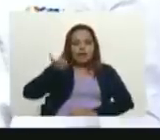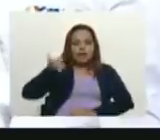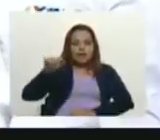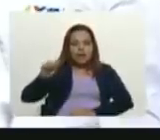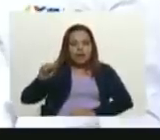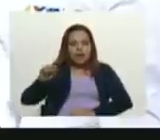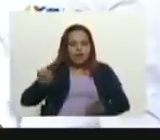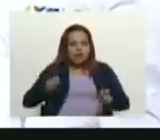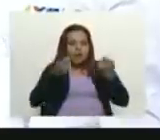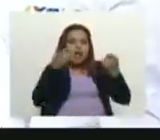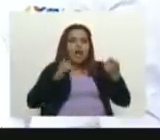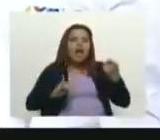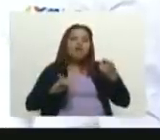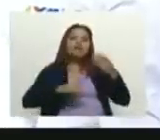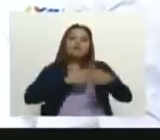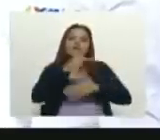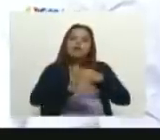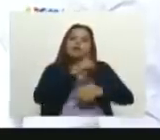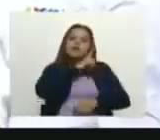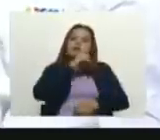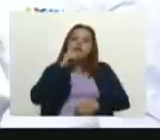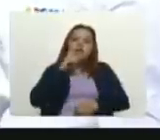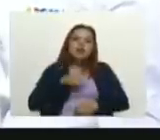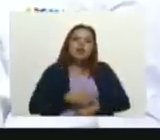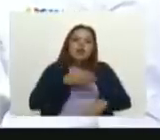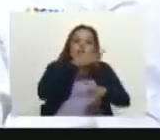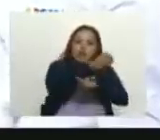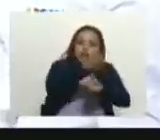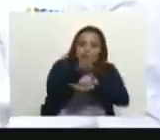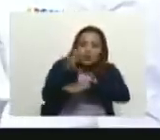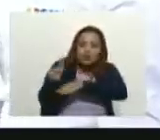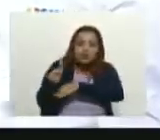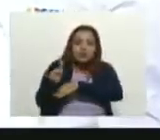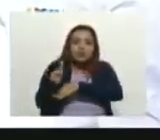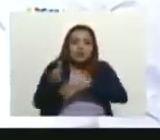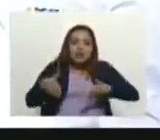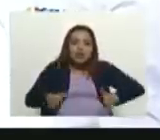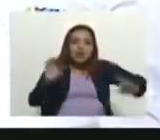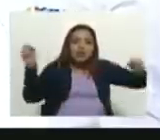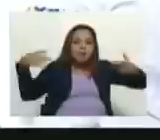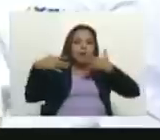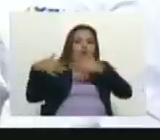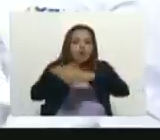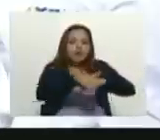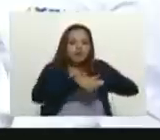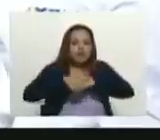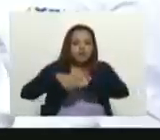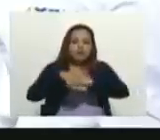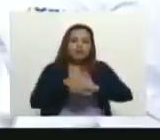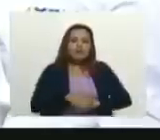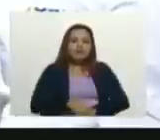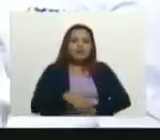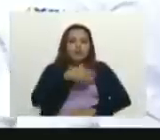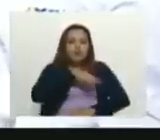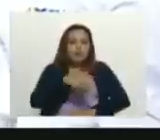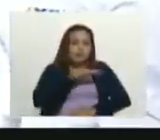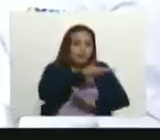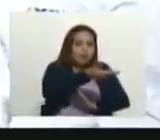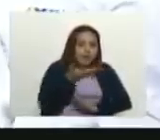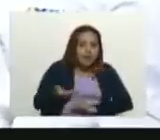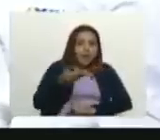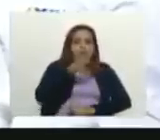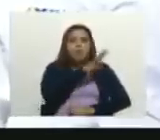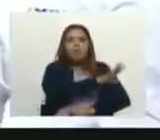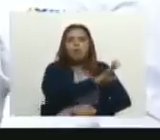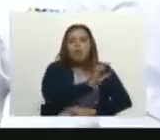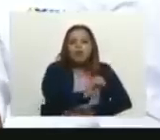un programa que vamos a llamar Recorriendo la Ruta de la Magia de Trujillo. Vamos a llevar de 40 en